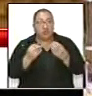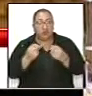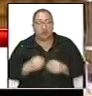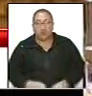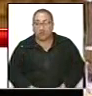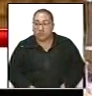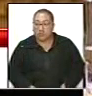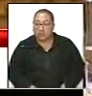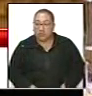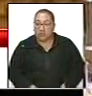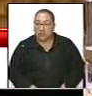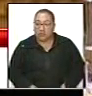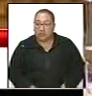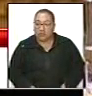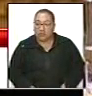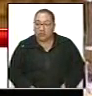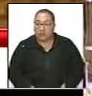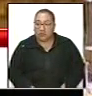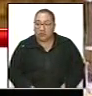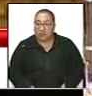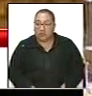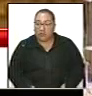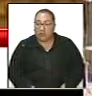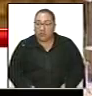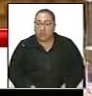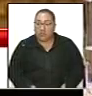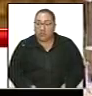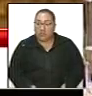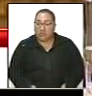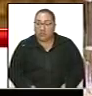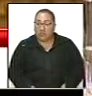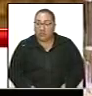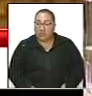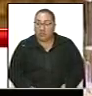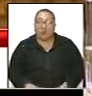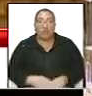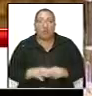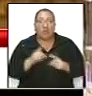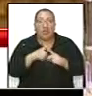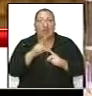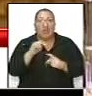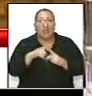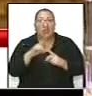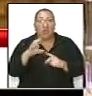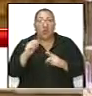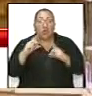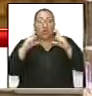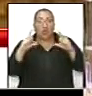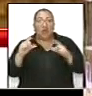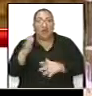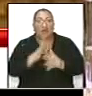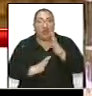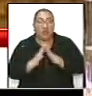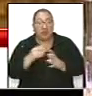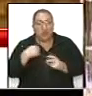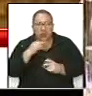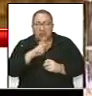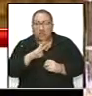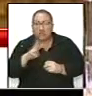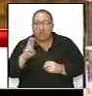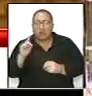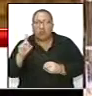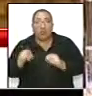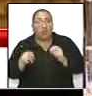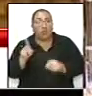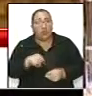semana es la de los títulos que son falsos. Hemos tenido que proceder a la